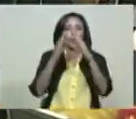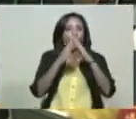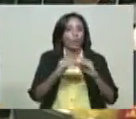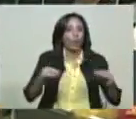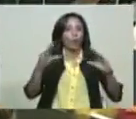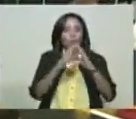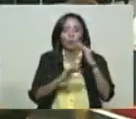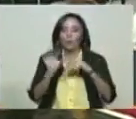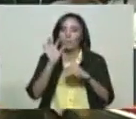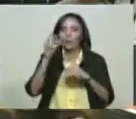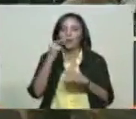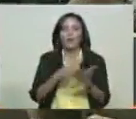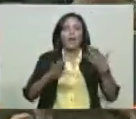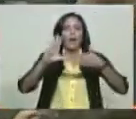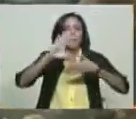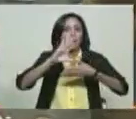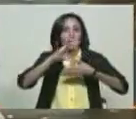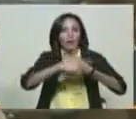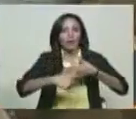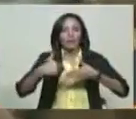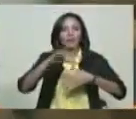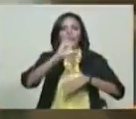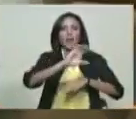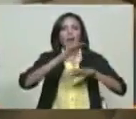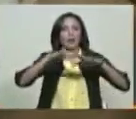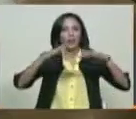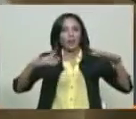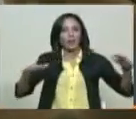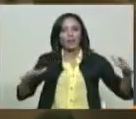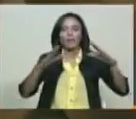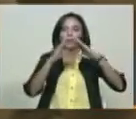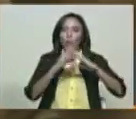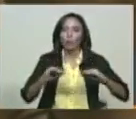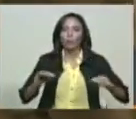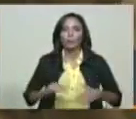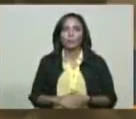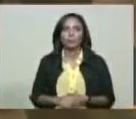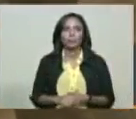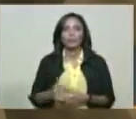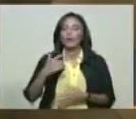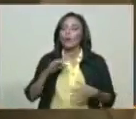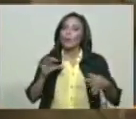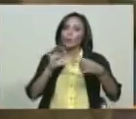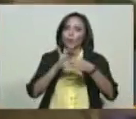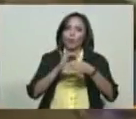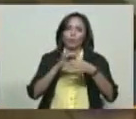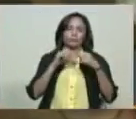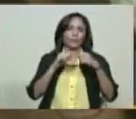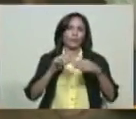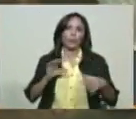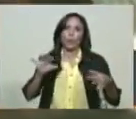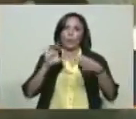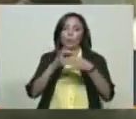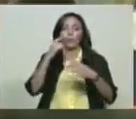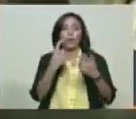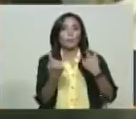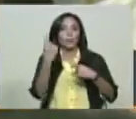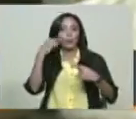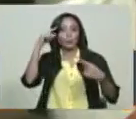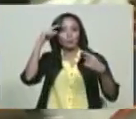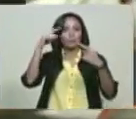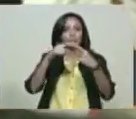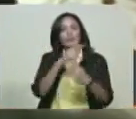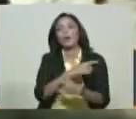unitarias y américa latina y el caribe los círculos de unión el primero de todos que hay que consolidar